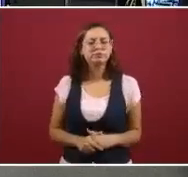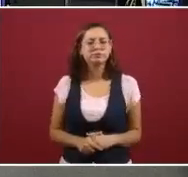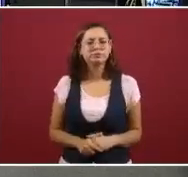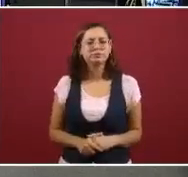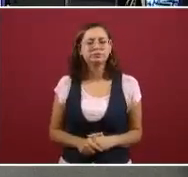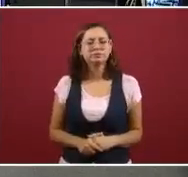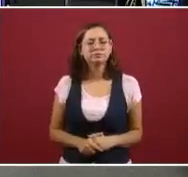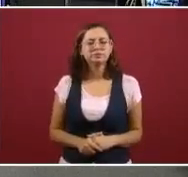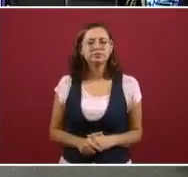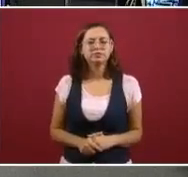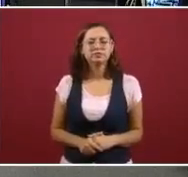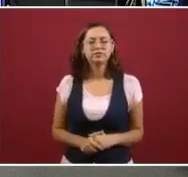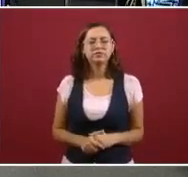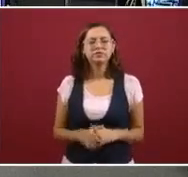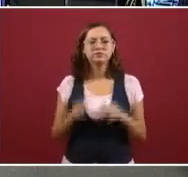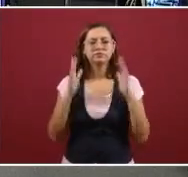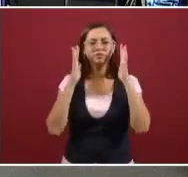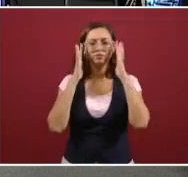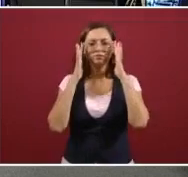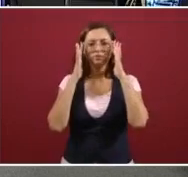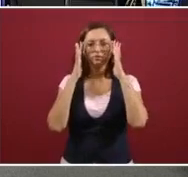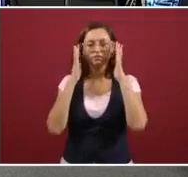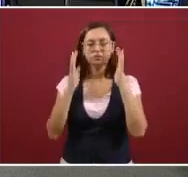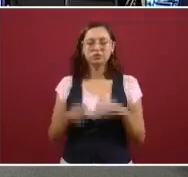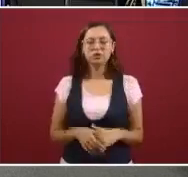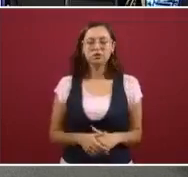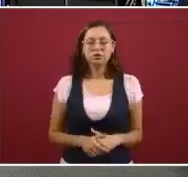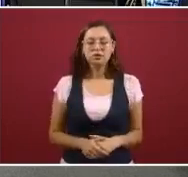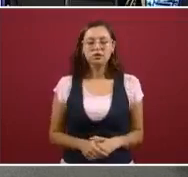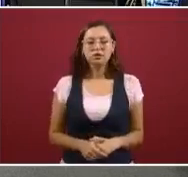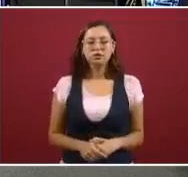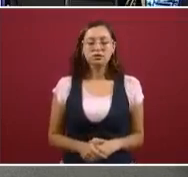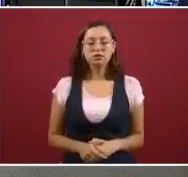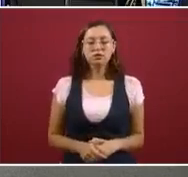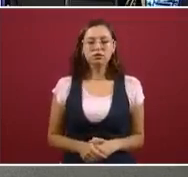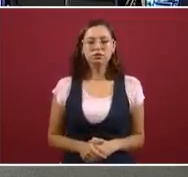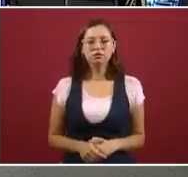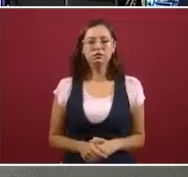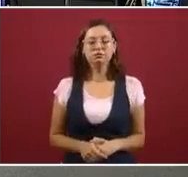un tema complejo. Es